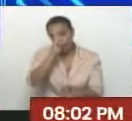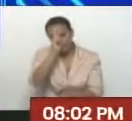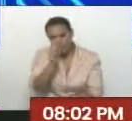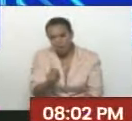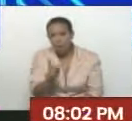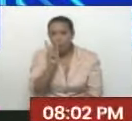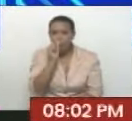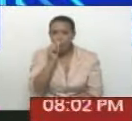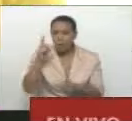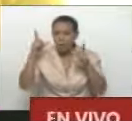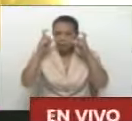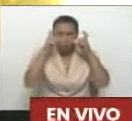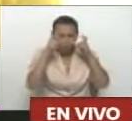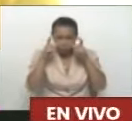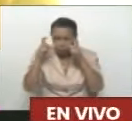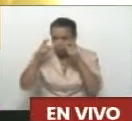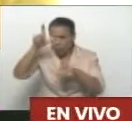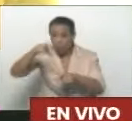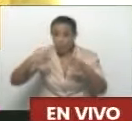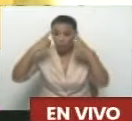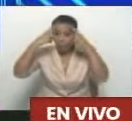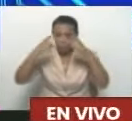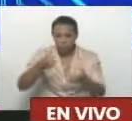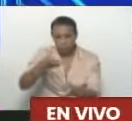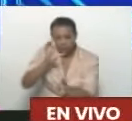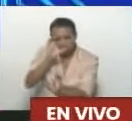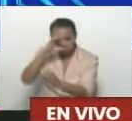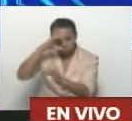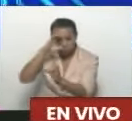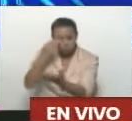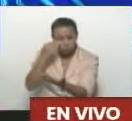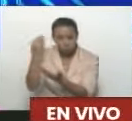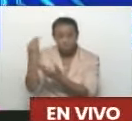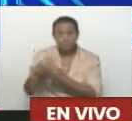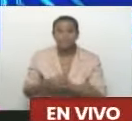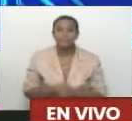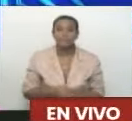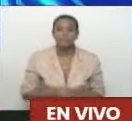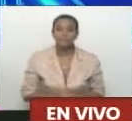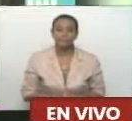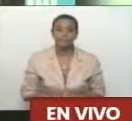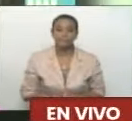homenaje y queríamos también compartir con ustedes ese homenaje. Bueno, vamos a verlo.